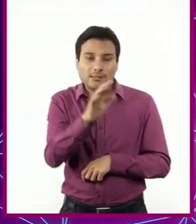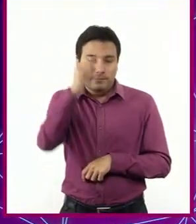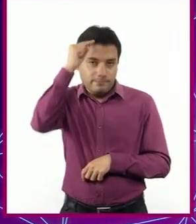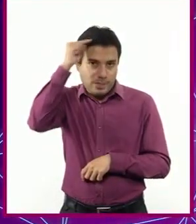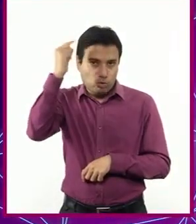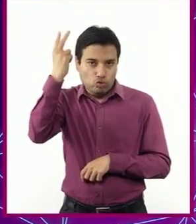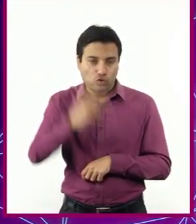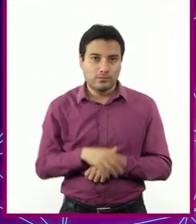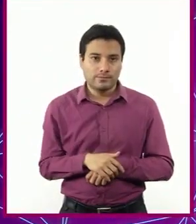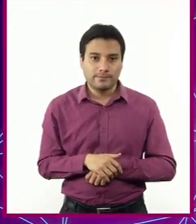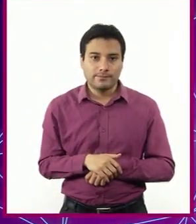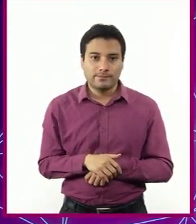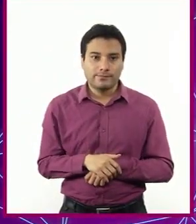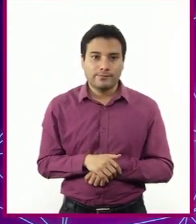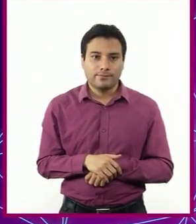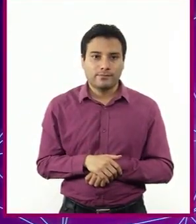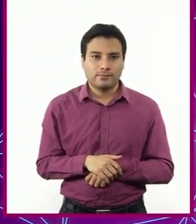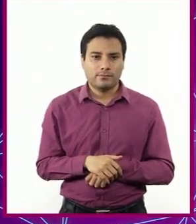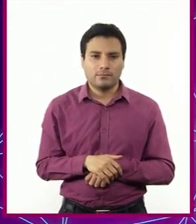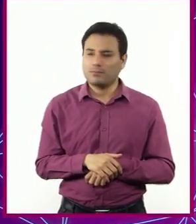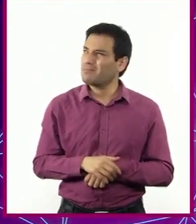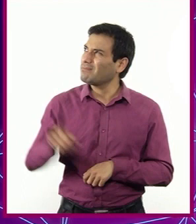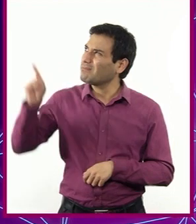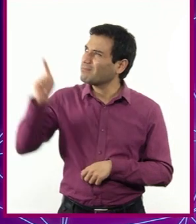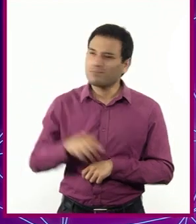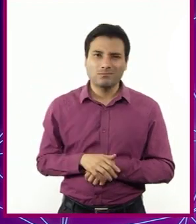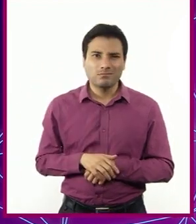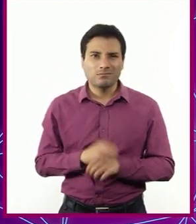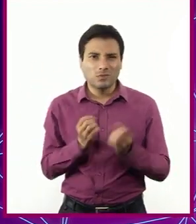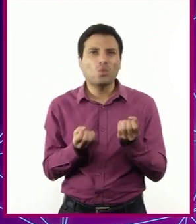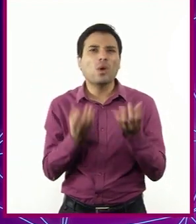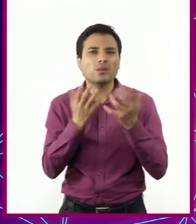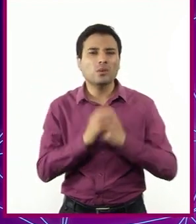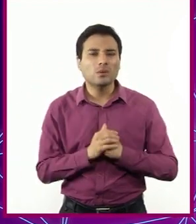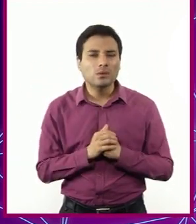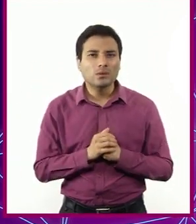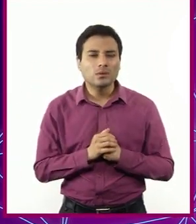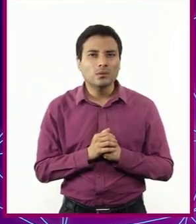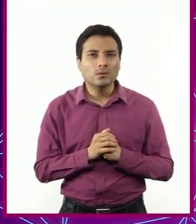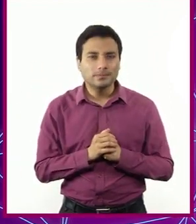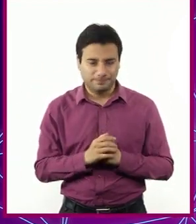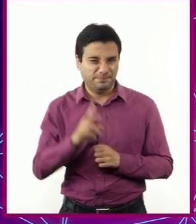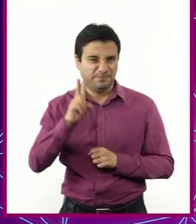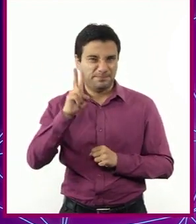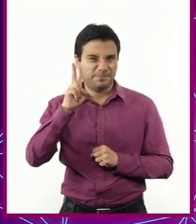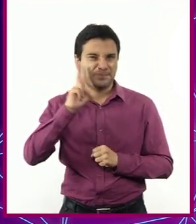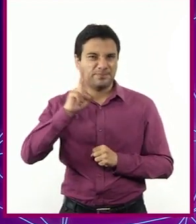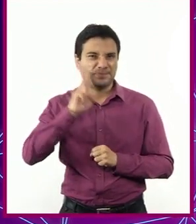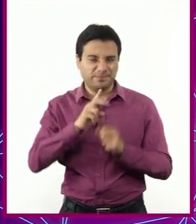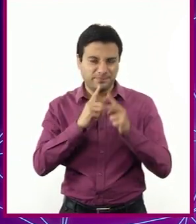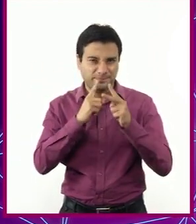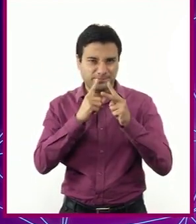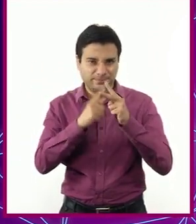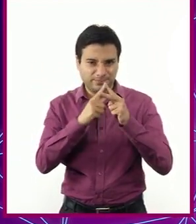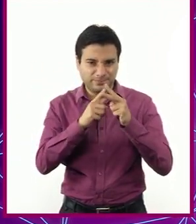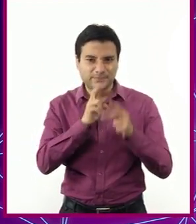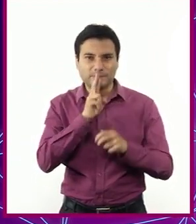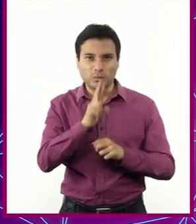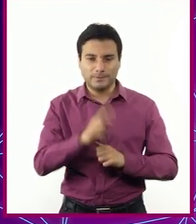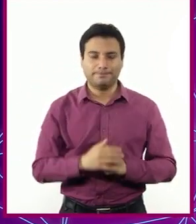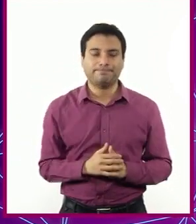Pero, ¿cuánto es 1 entre 10 al cuadrado o 10 a la 2 negativo? Resolvamos las operaciones y encontremos su